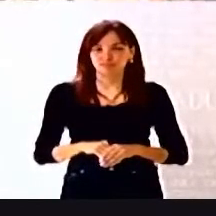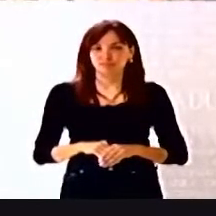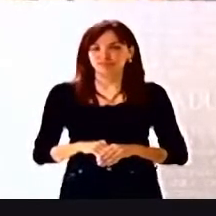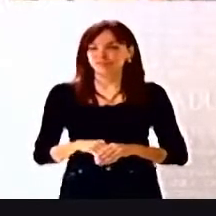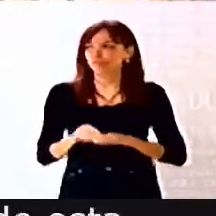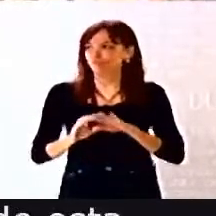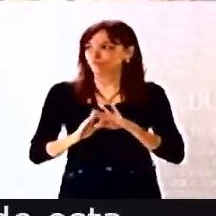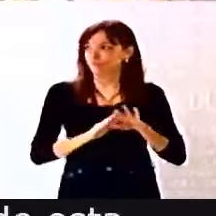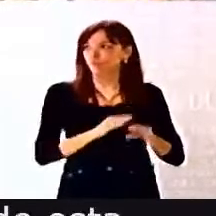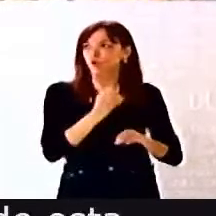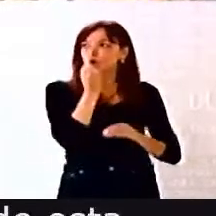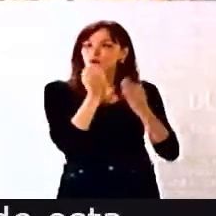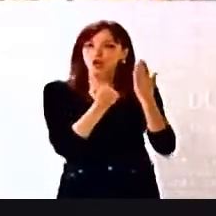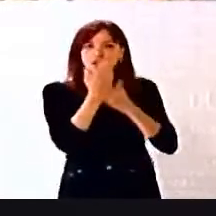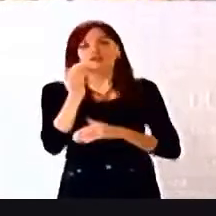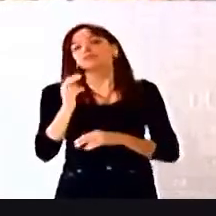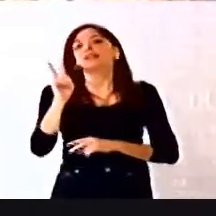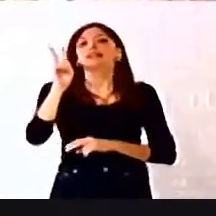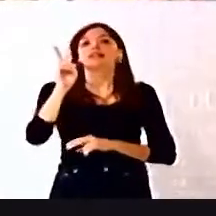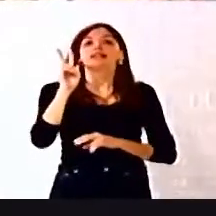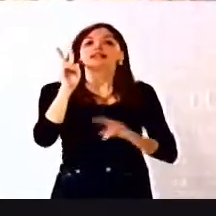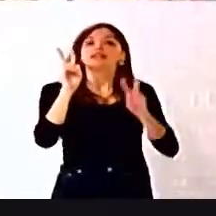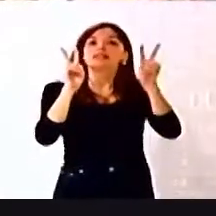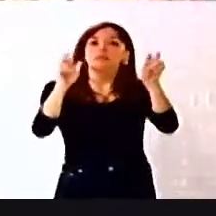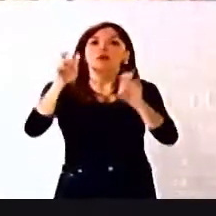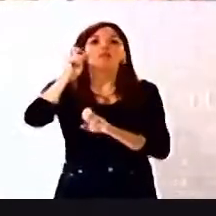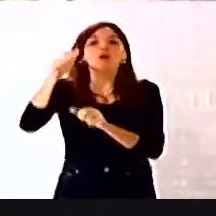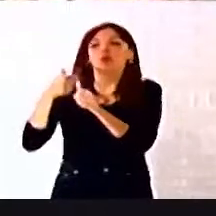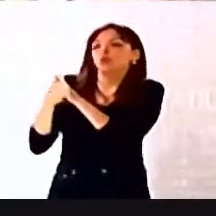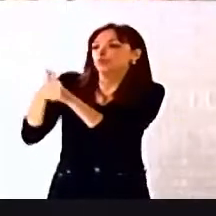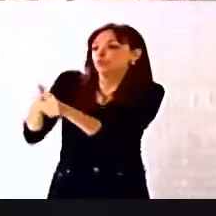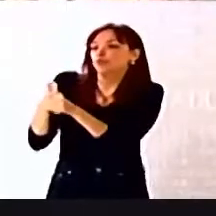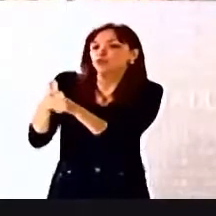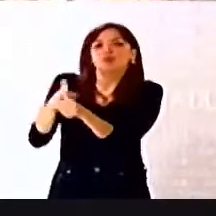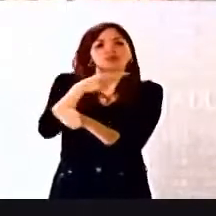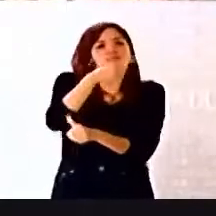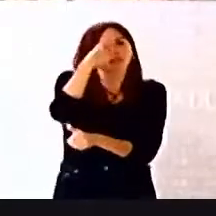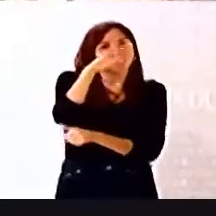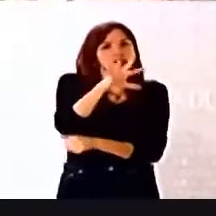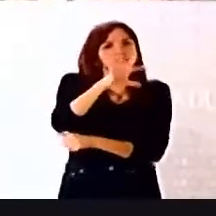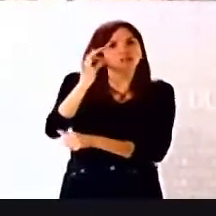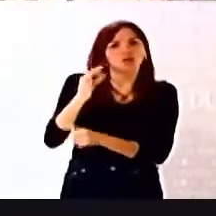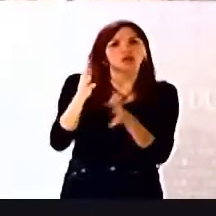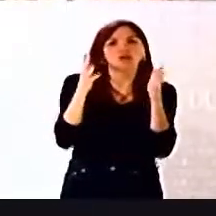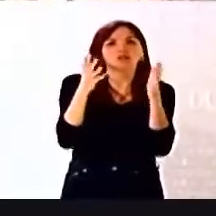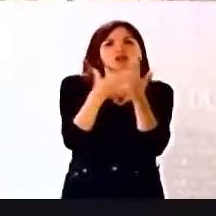Buenos días. Respecto a los municipios que están en seguimiento, la decisión se podría tomar en ese Consejo de